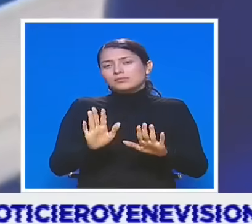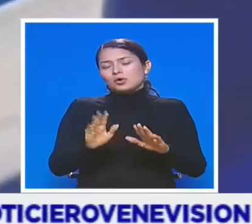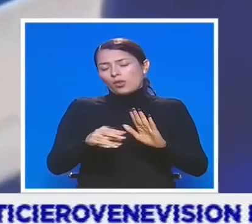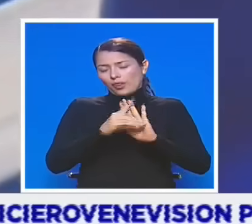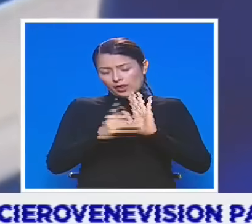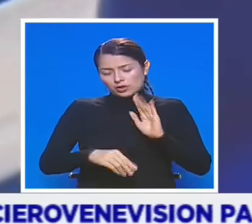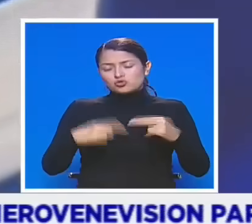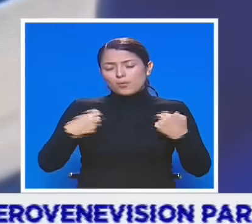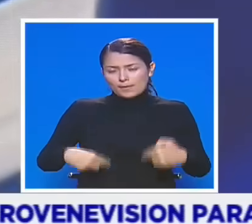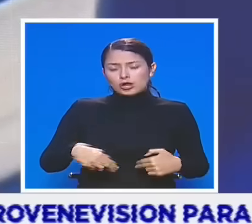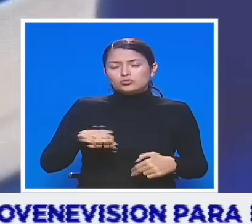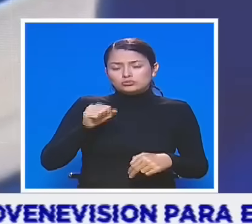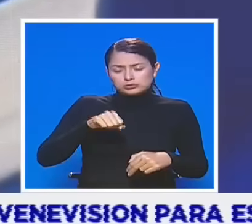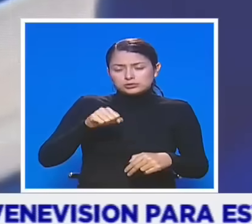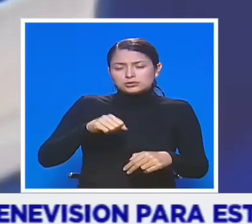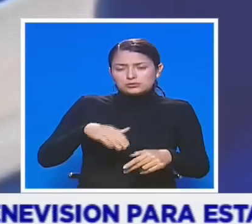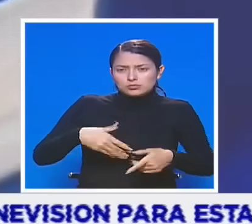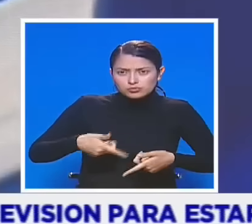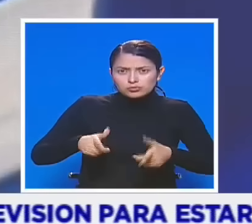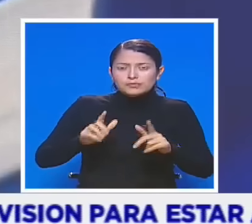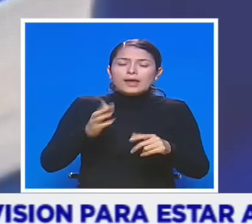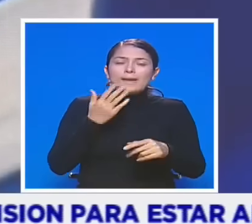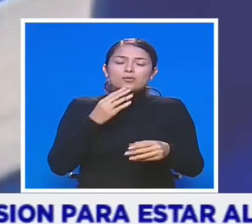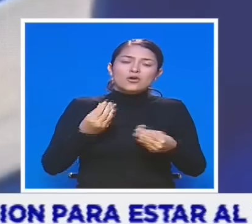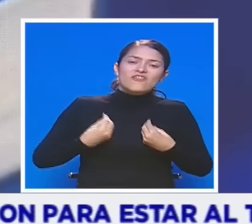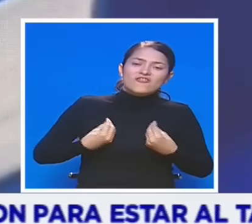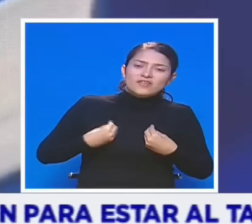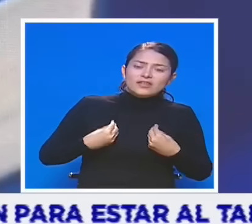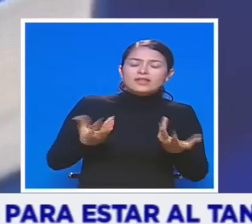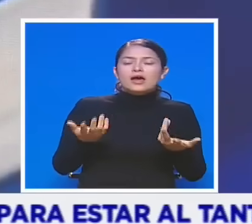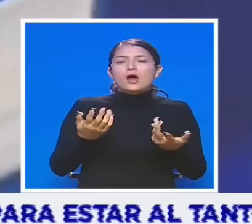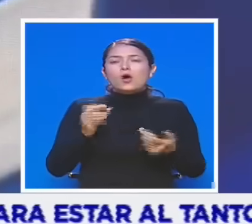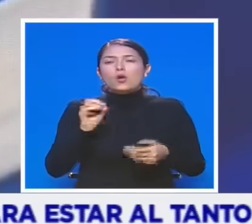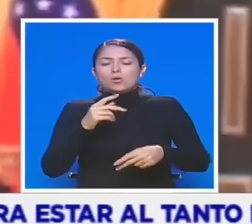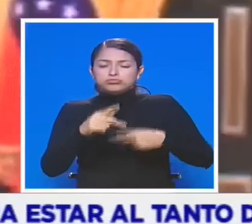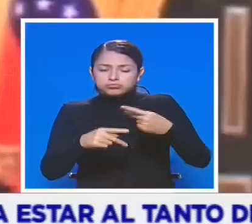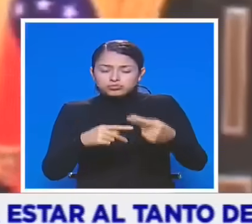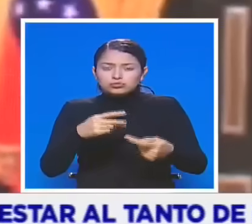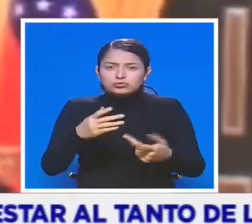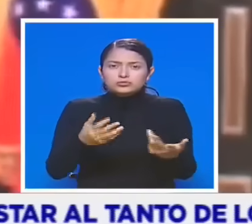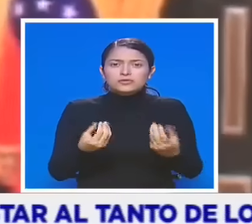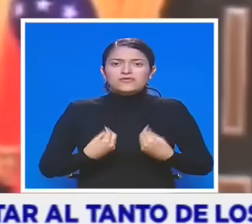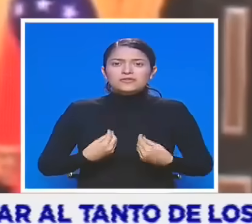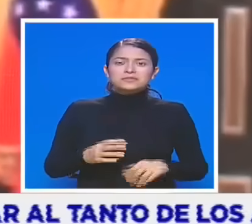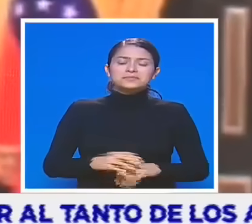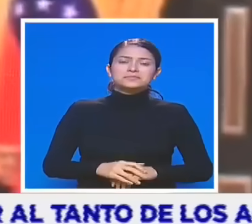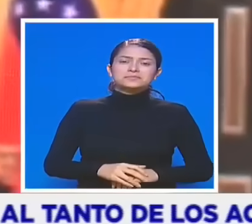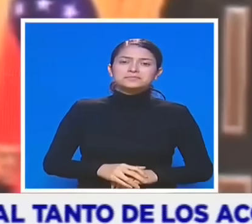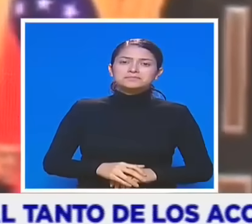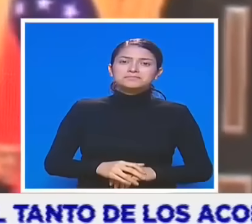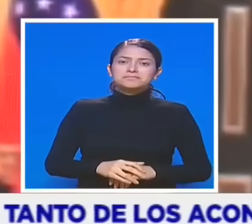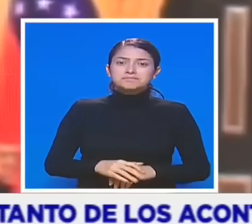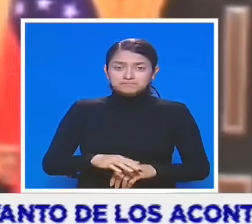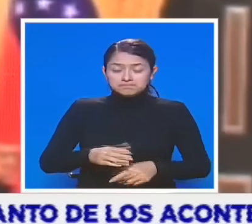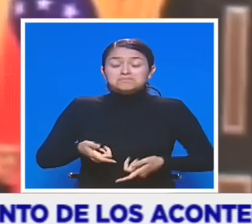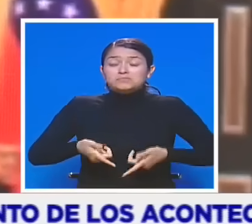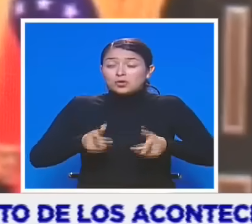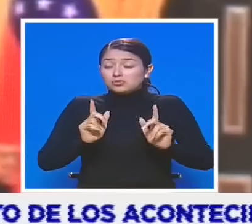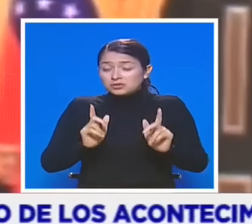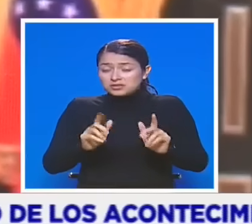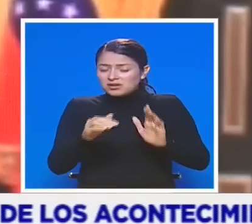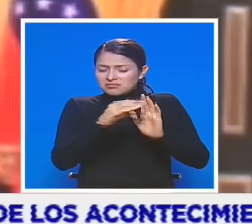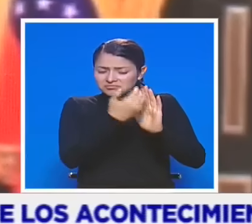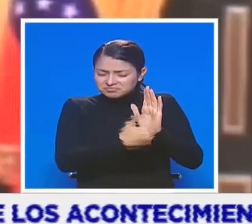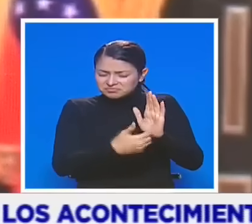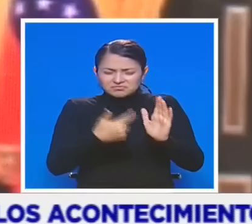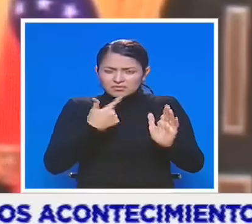humanos fundamentales como el derecho a la vida y al debido proceso. Movilizar a la Fuerza Armada Nacional Bolivariana y otros